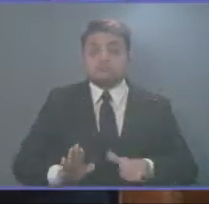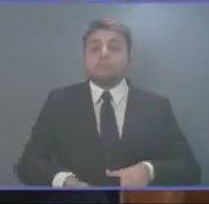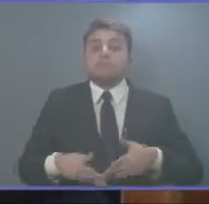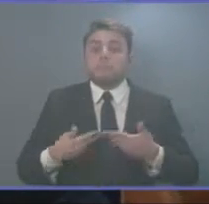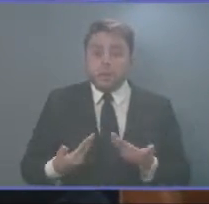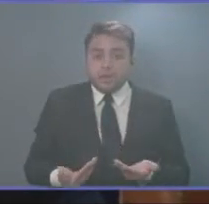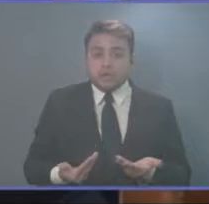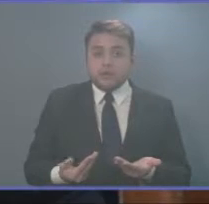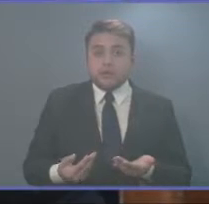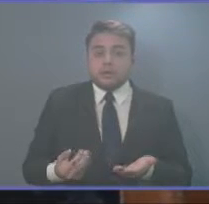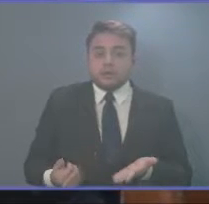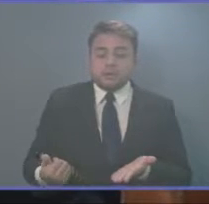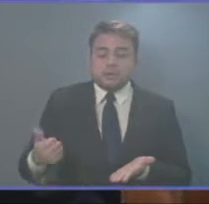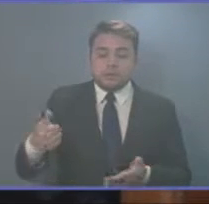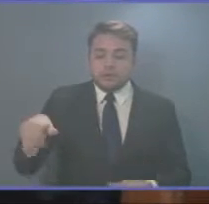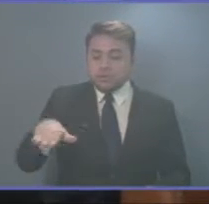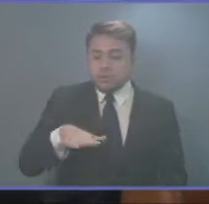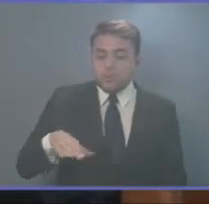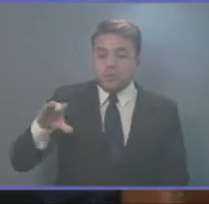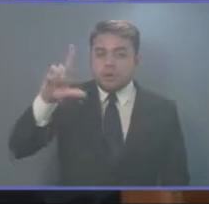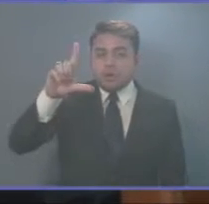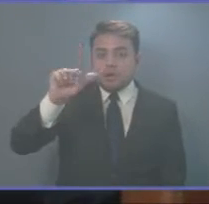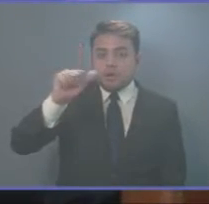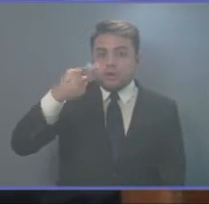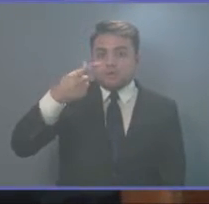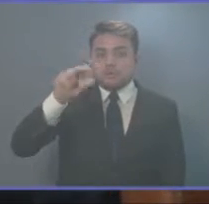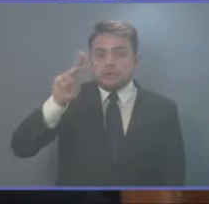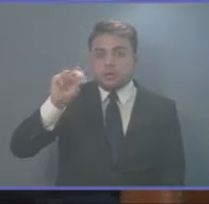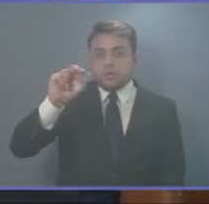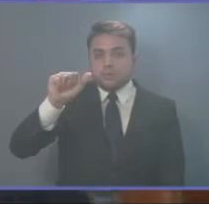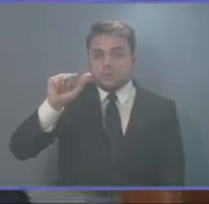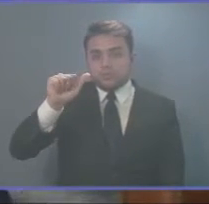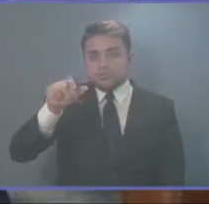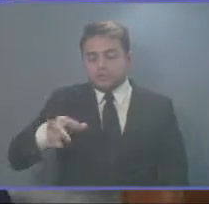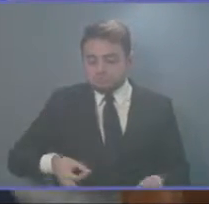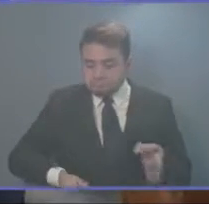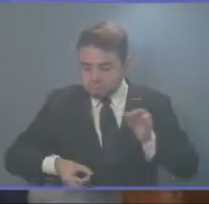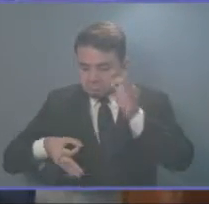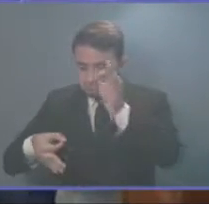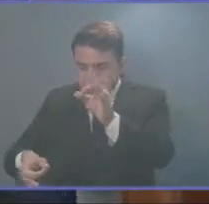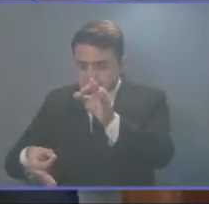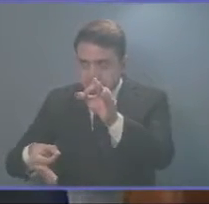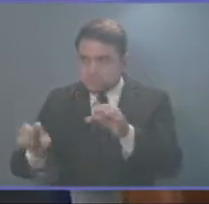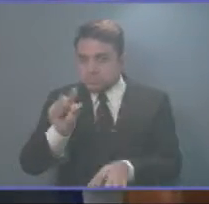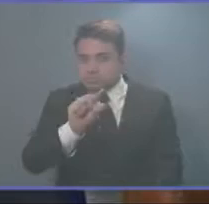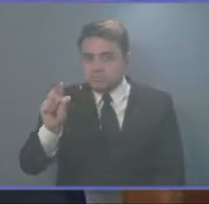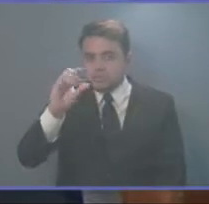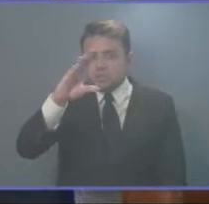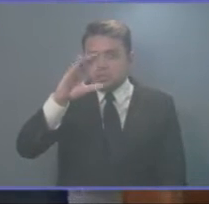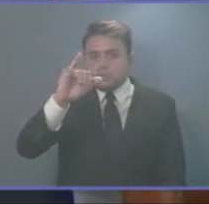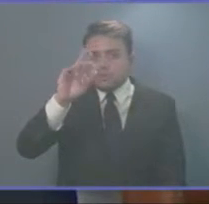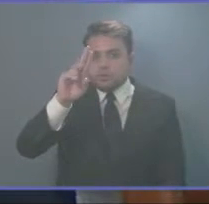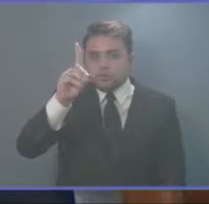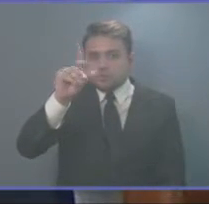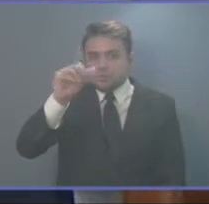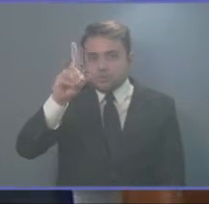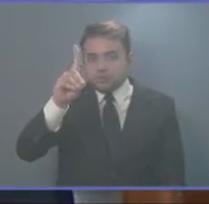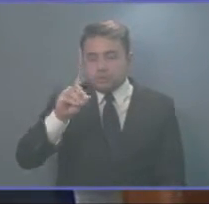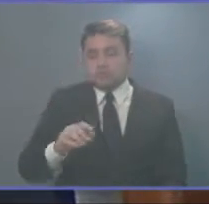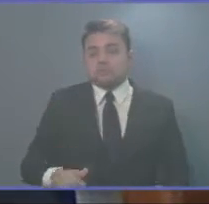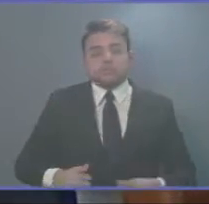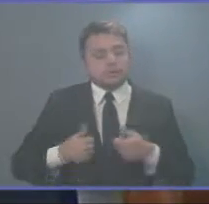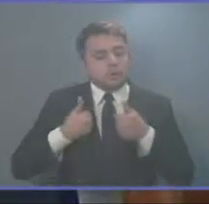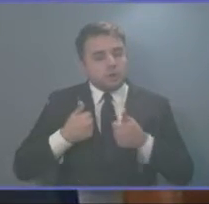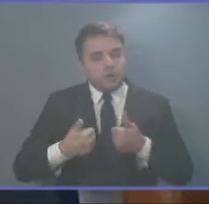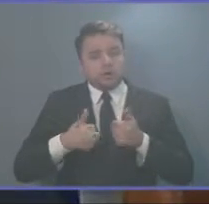al municipio de La Laguna su calidad de ciudad. Y qué bien, porque nuestro municipio de La Laguna, un